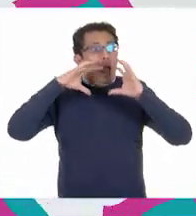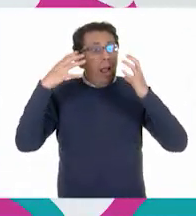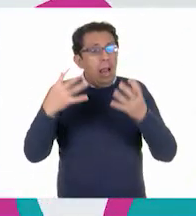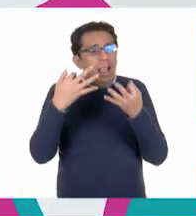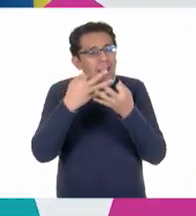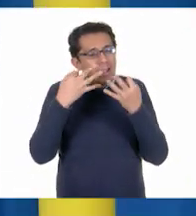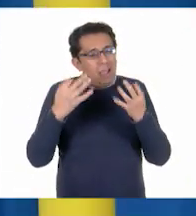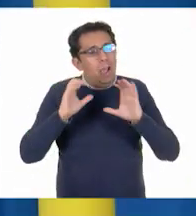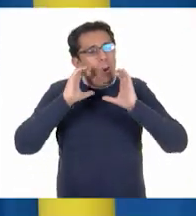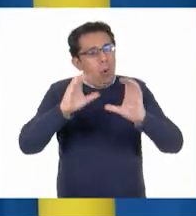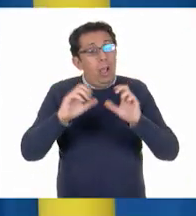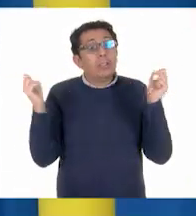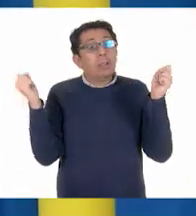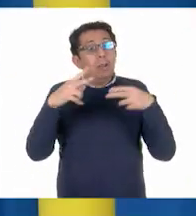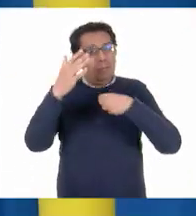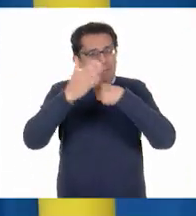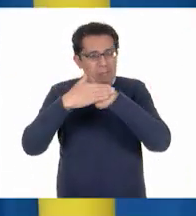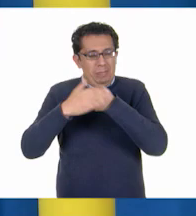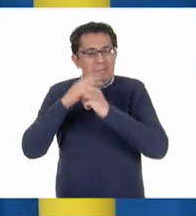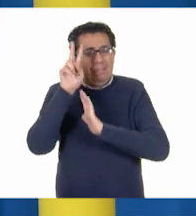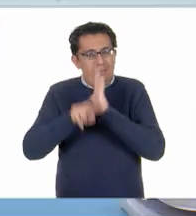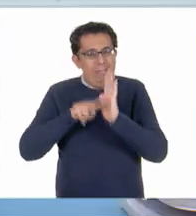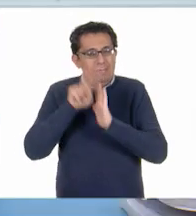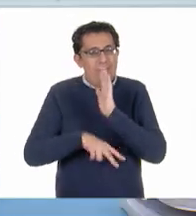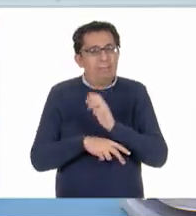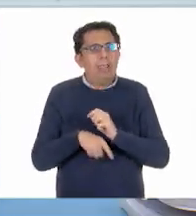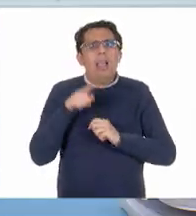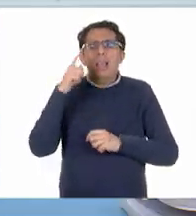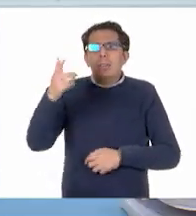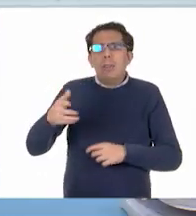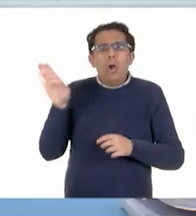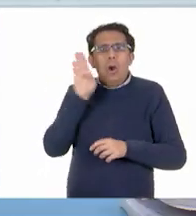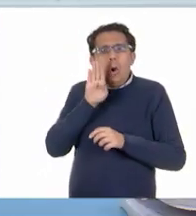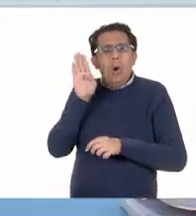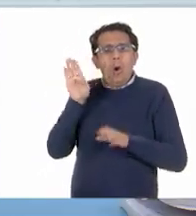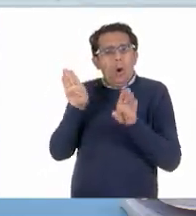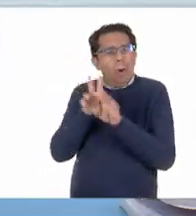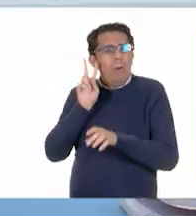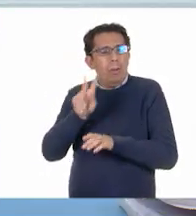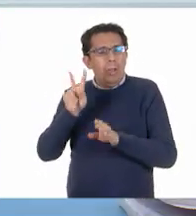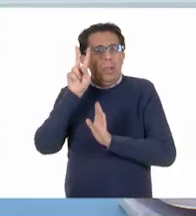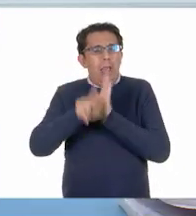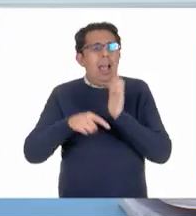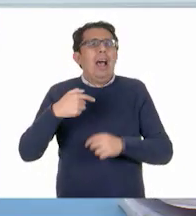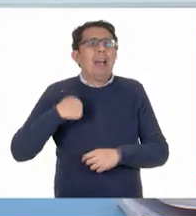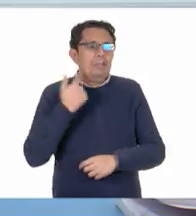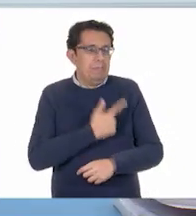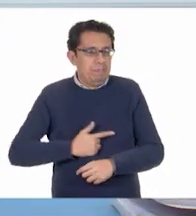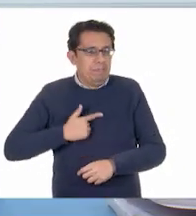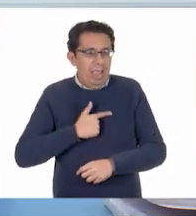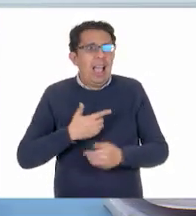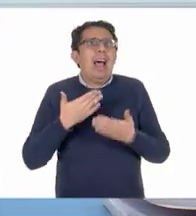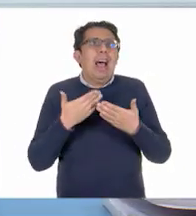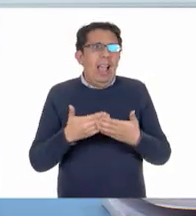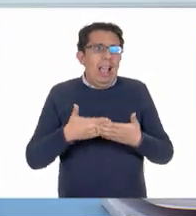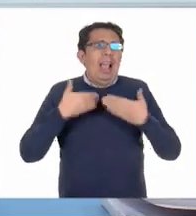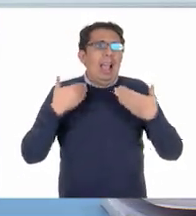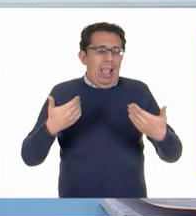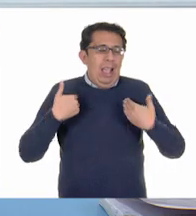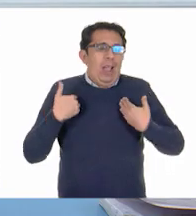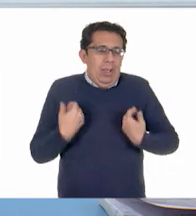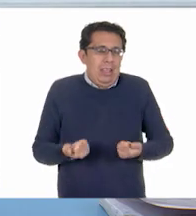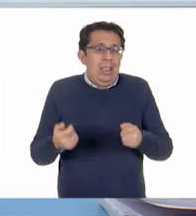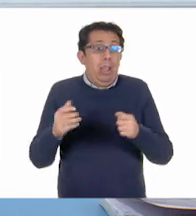cápsula. ¿Qué les pareció el video? ¡Wow! A mí me encantó. Ahora entiendo un poco más la importancia del